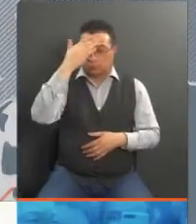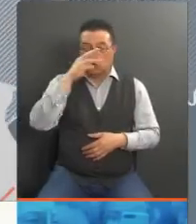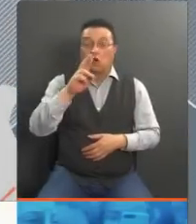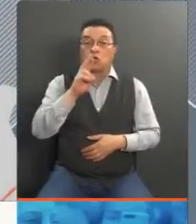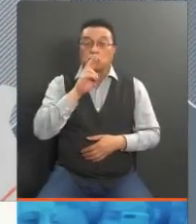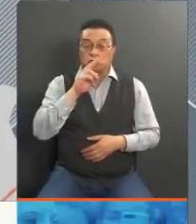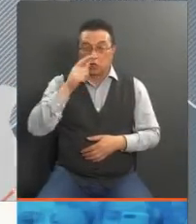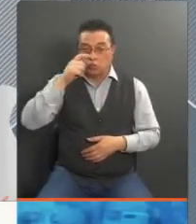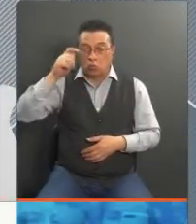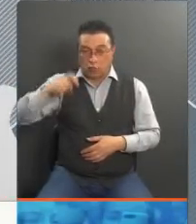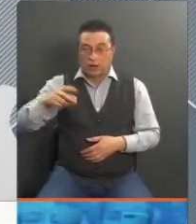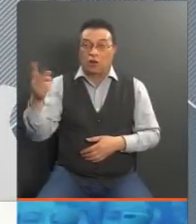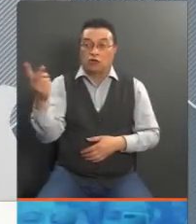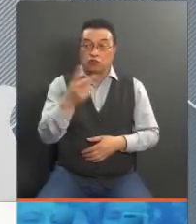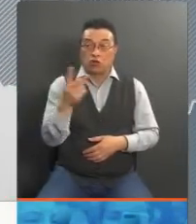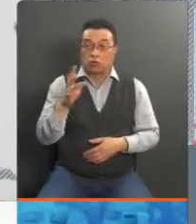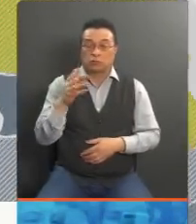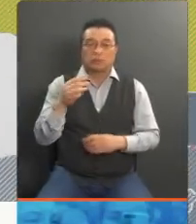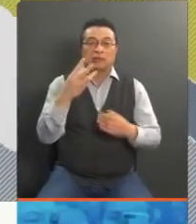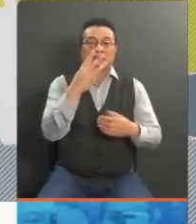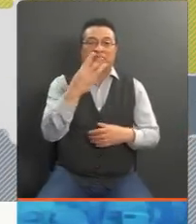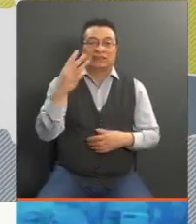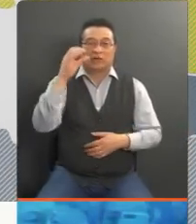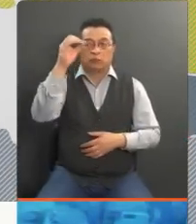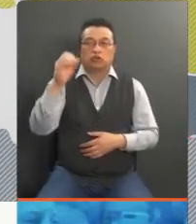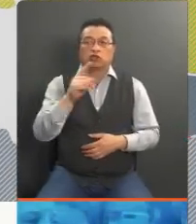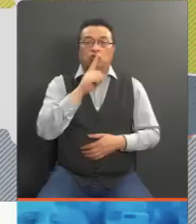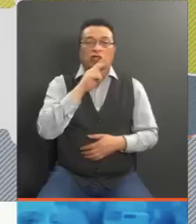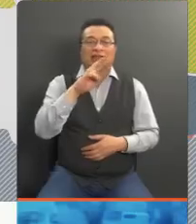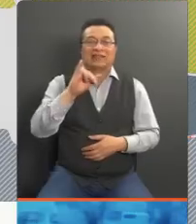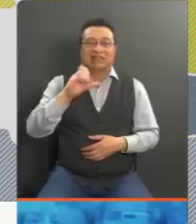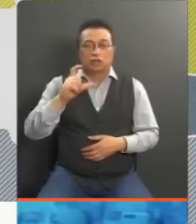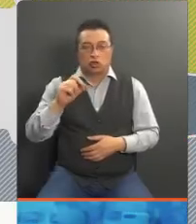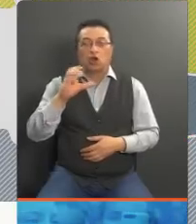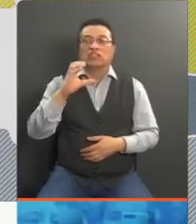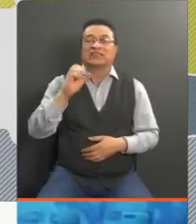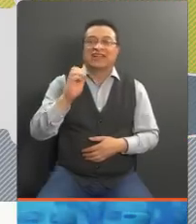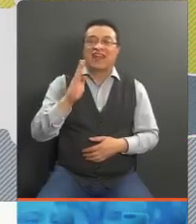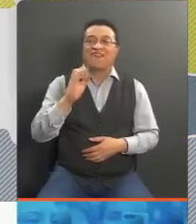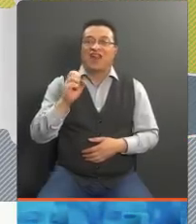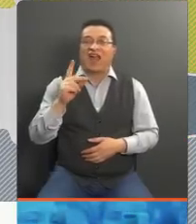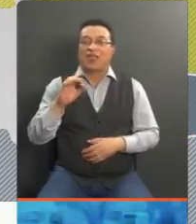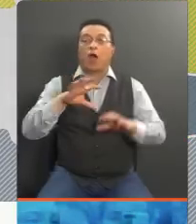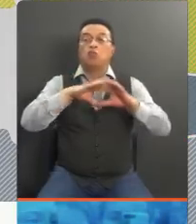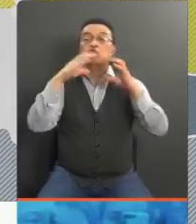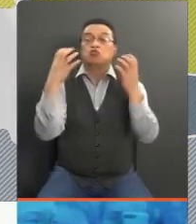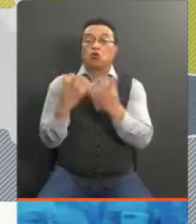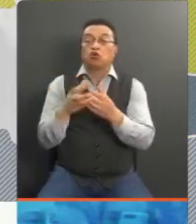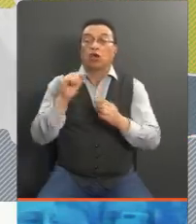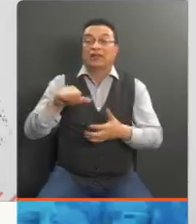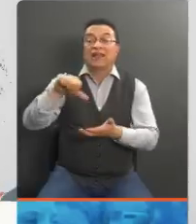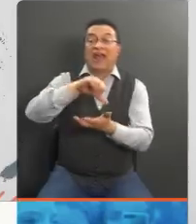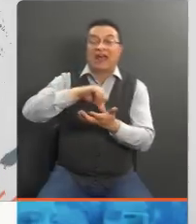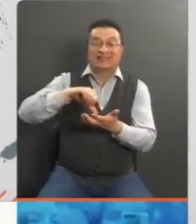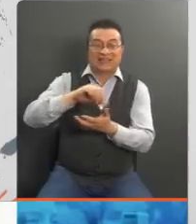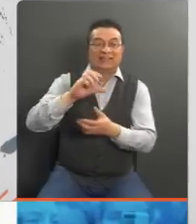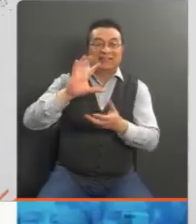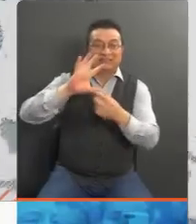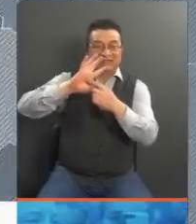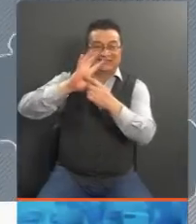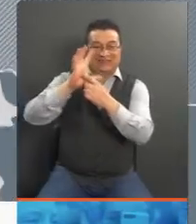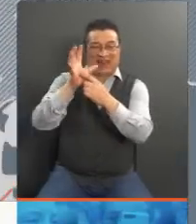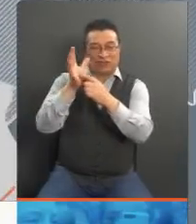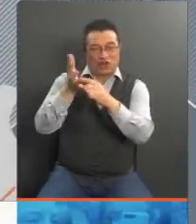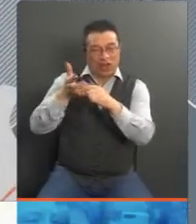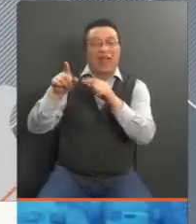producen conjuntamente casi un tercio del trigo y la cebada del mundo, y la mitad del aceite de girasol. Mientras que Rusia y